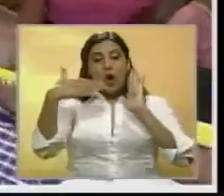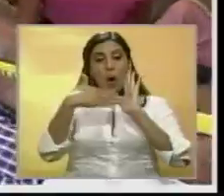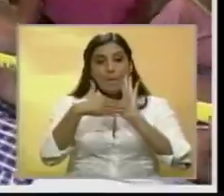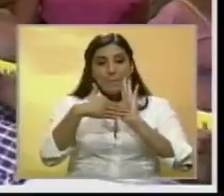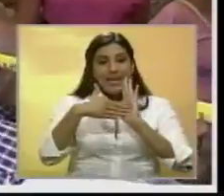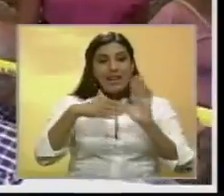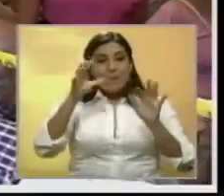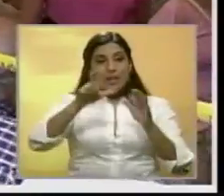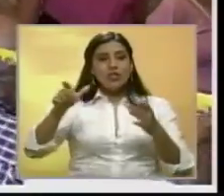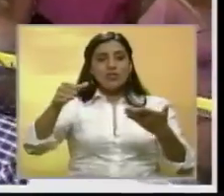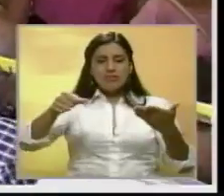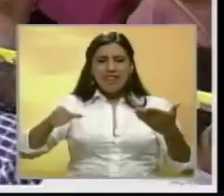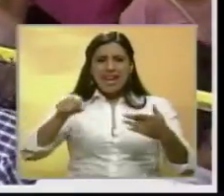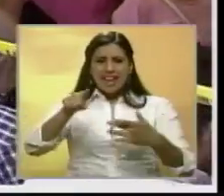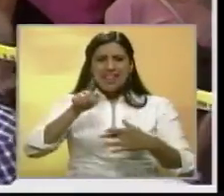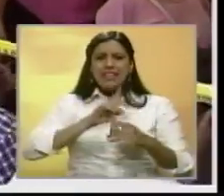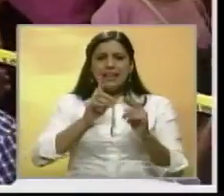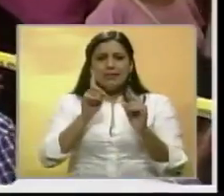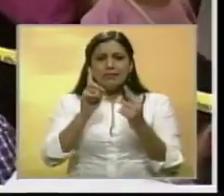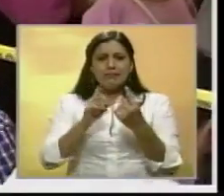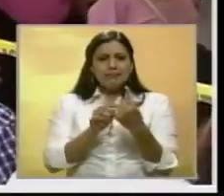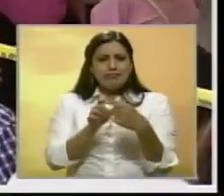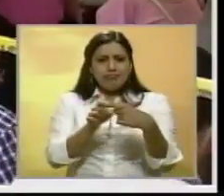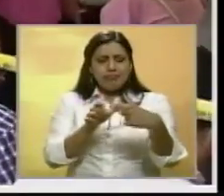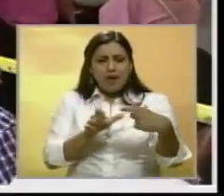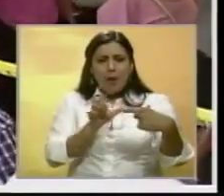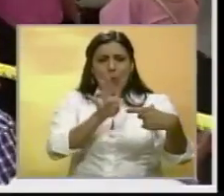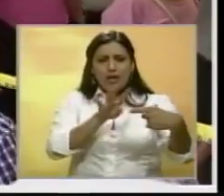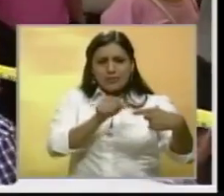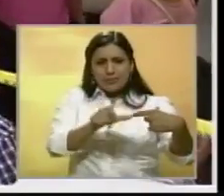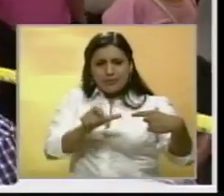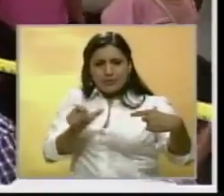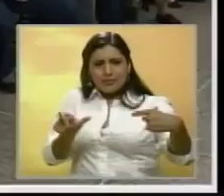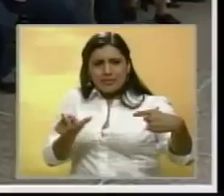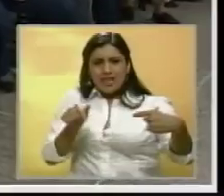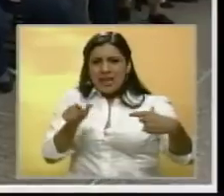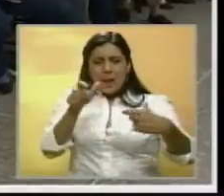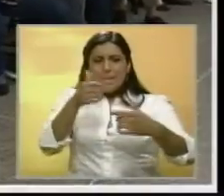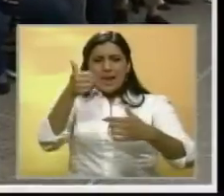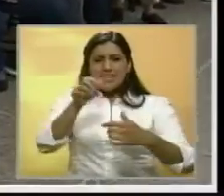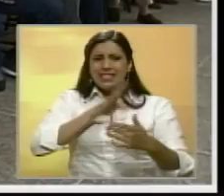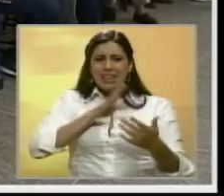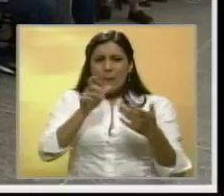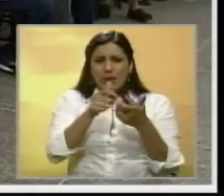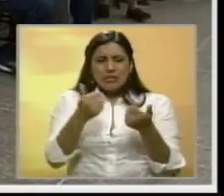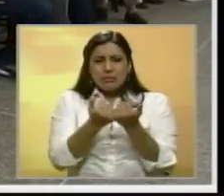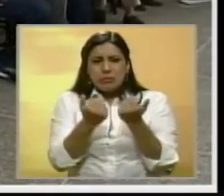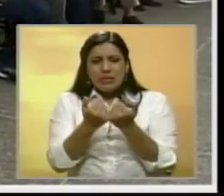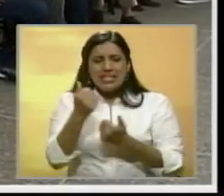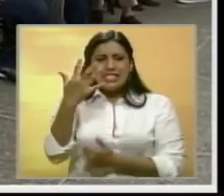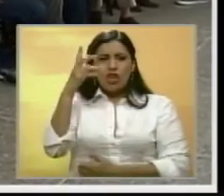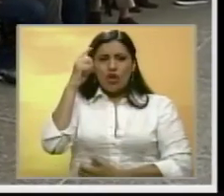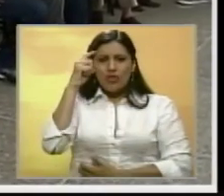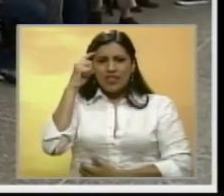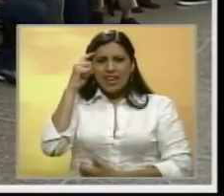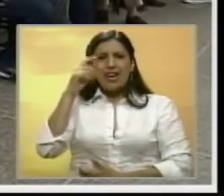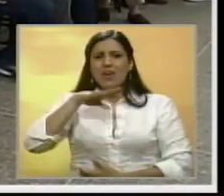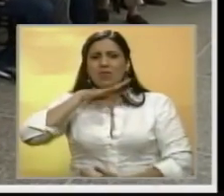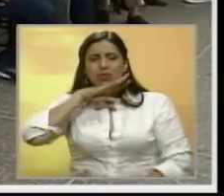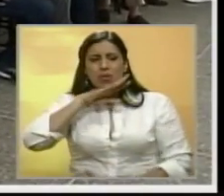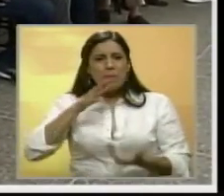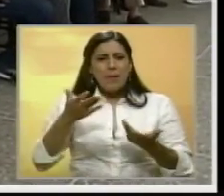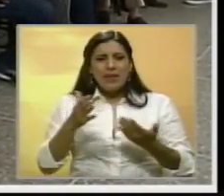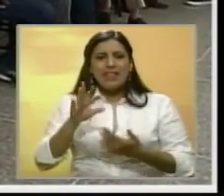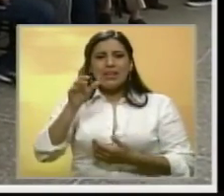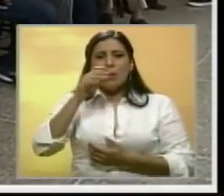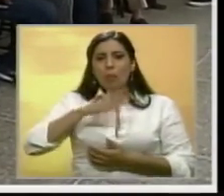derecho a validar. Allí pusieron apenas 4 máquinas. La capacidad máxima de esas máquinas durante los 5 días, estamos hablando